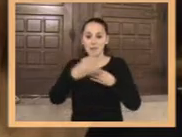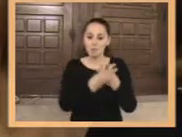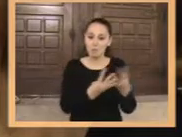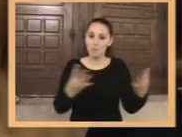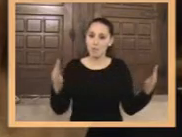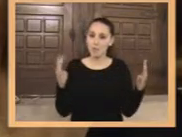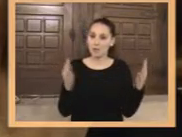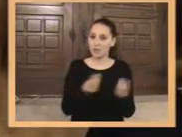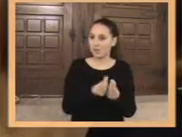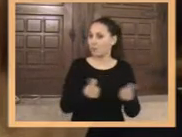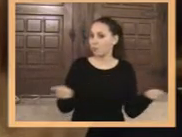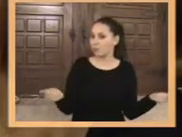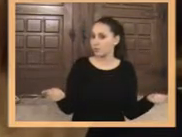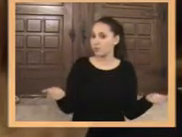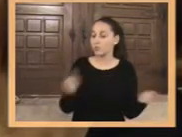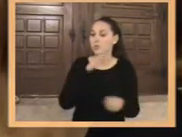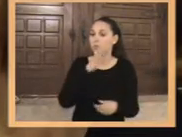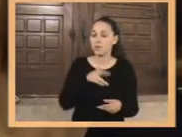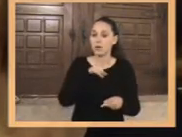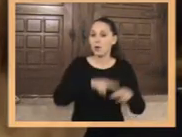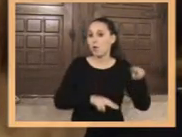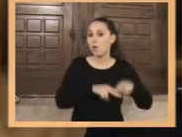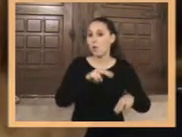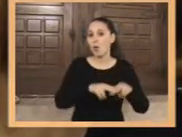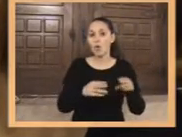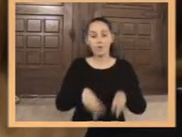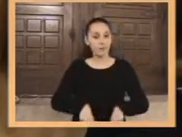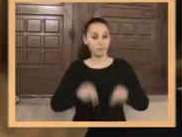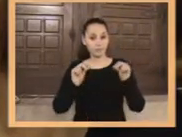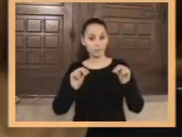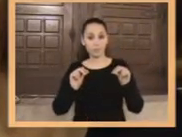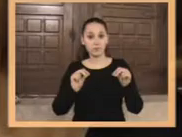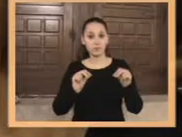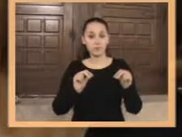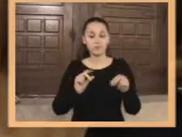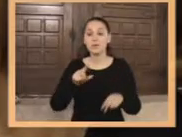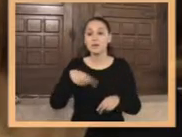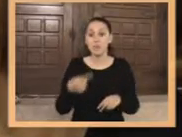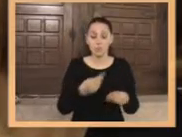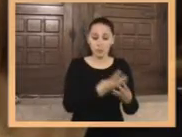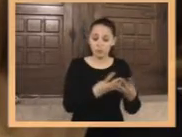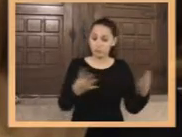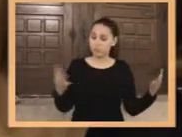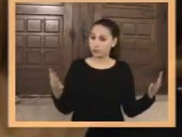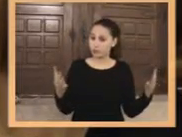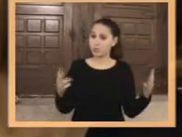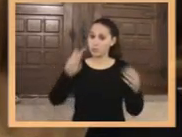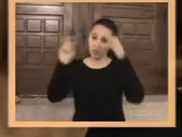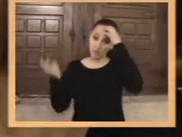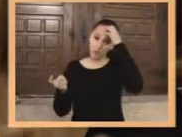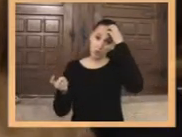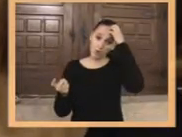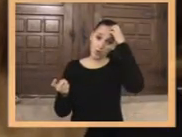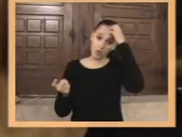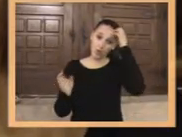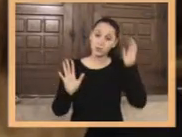original, de hecho creo que se puso otro vallado, ha desaparecido por completo y sigue abierta la obra, con lo